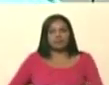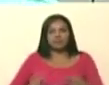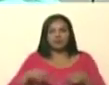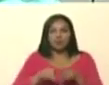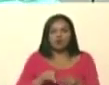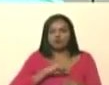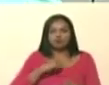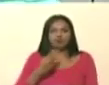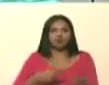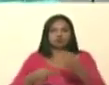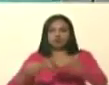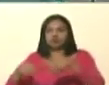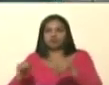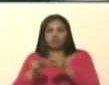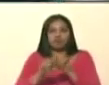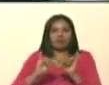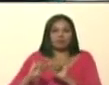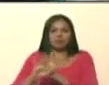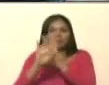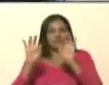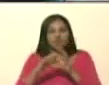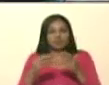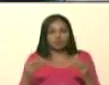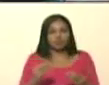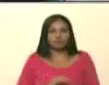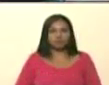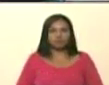hay que construir la vocación exportadora